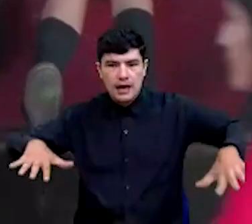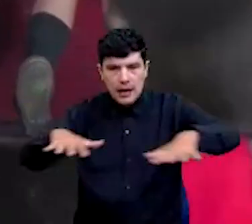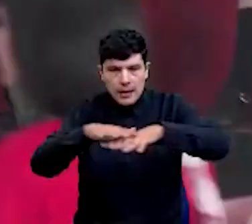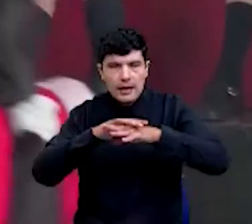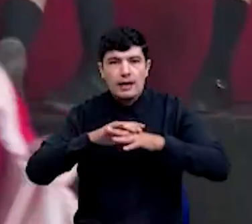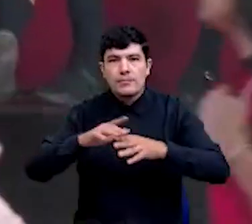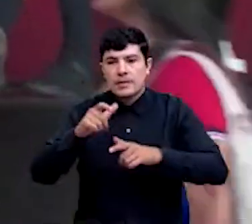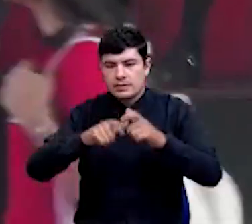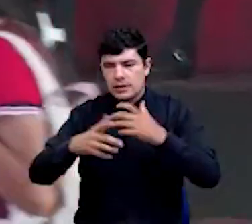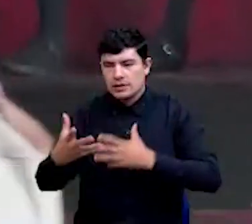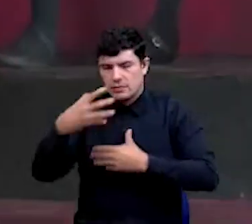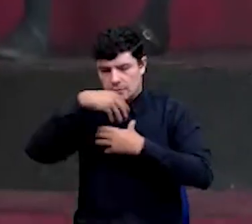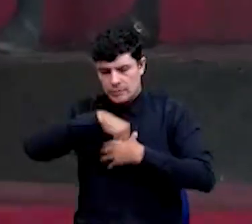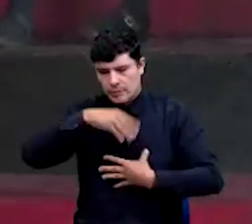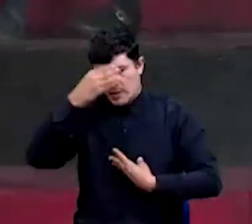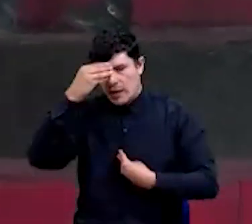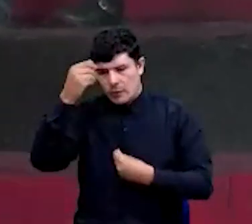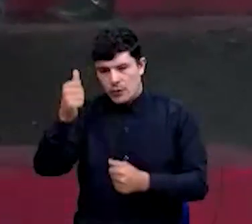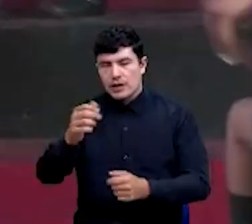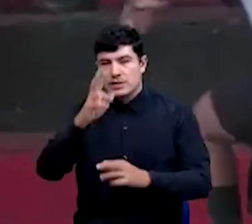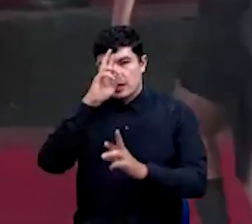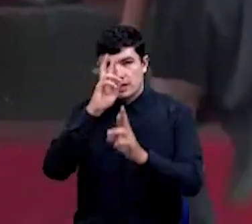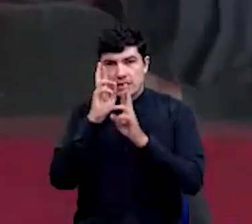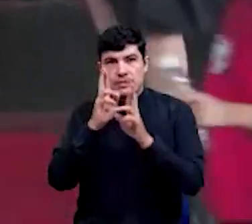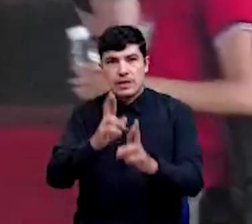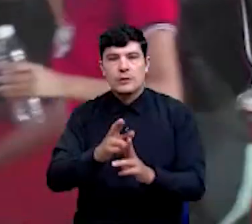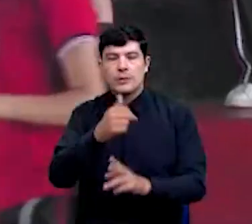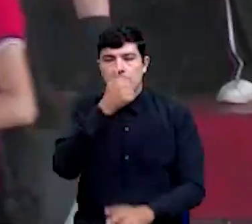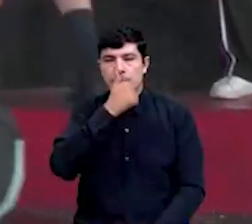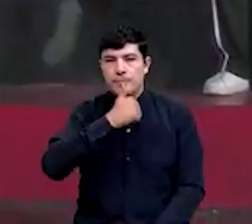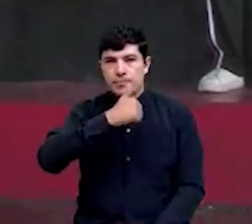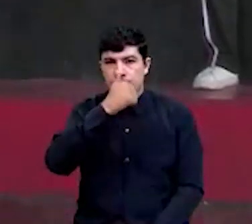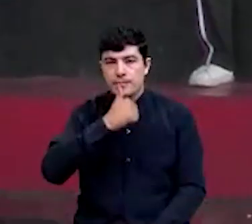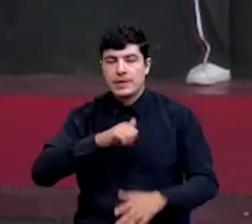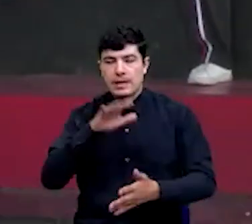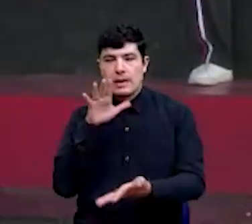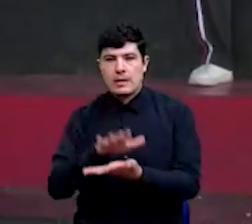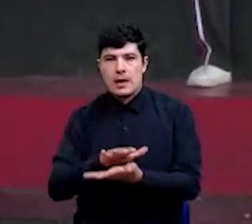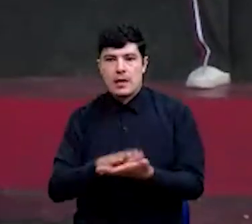tolerancia, respeto y armonía a través de los docentes como transformadores de la sociedad.